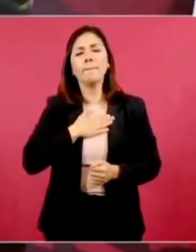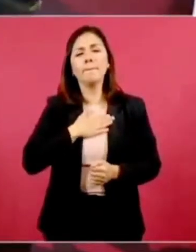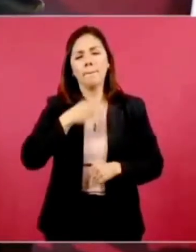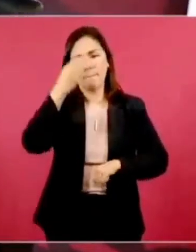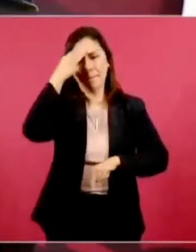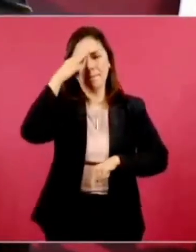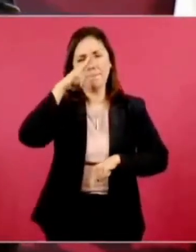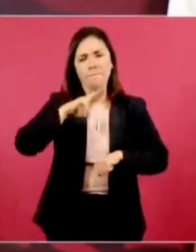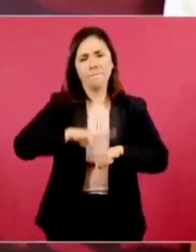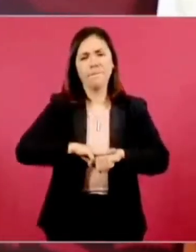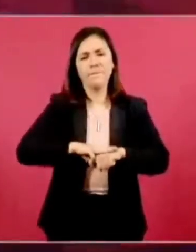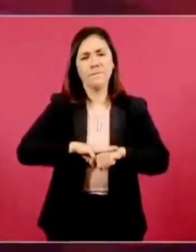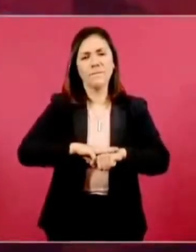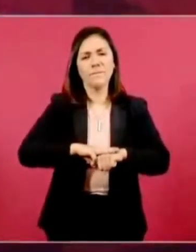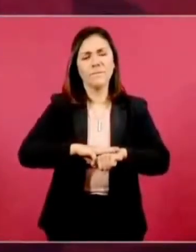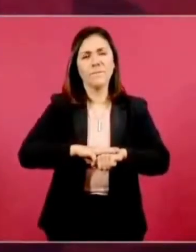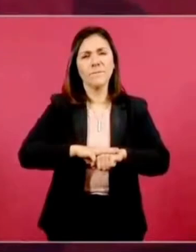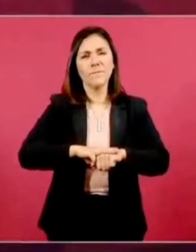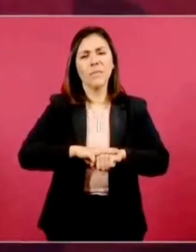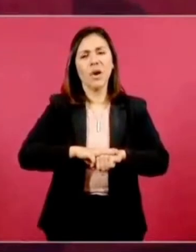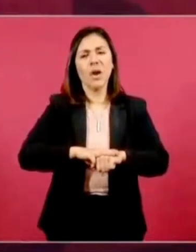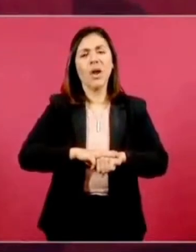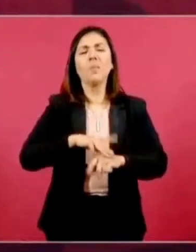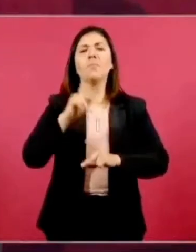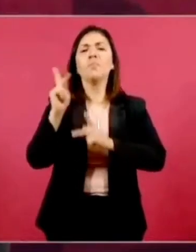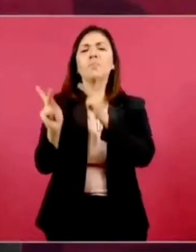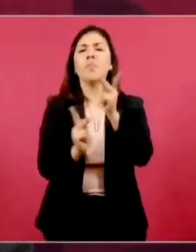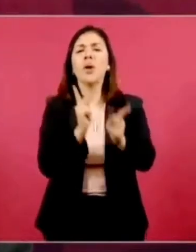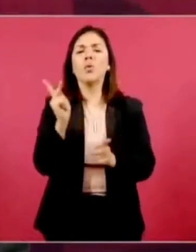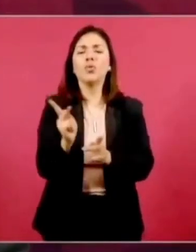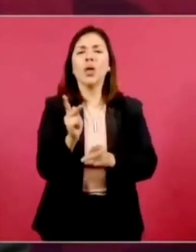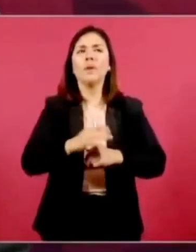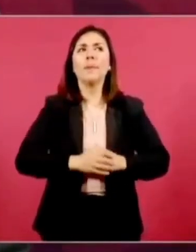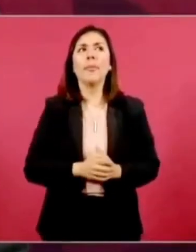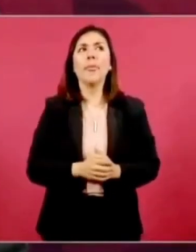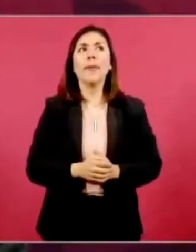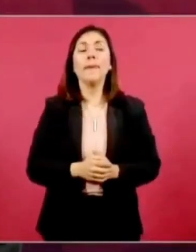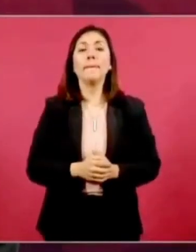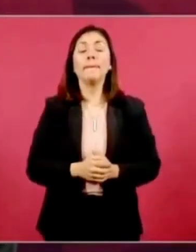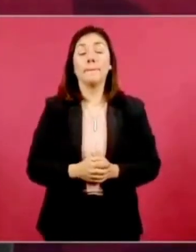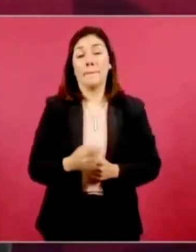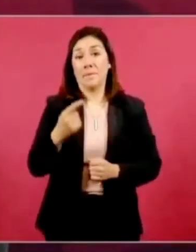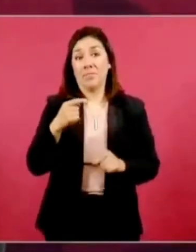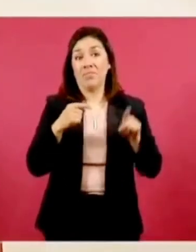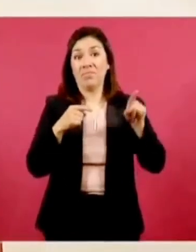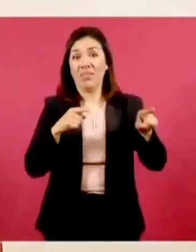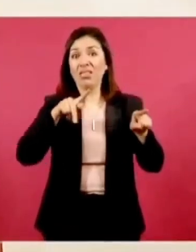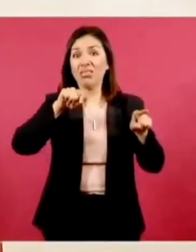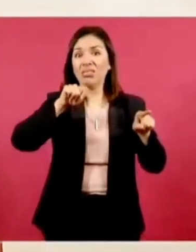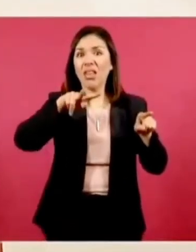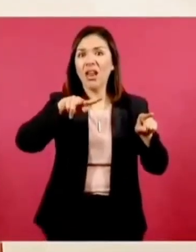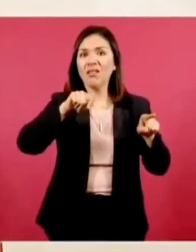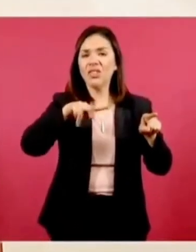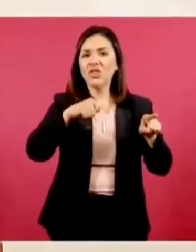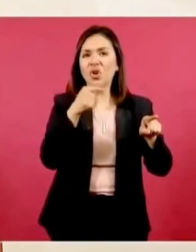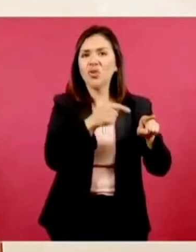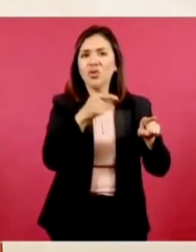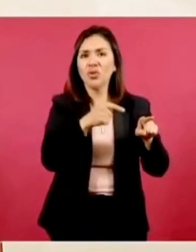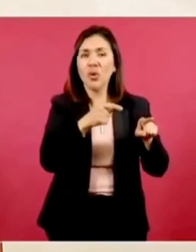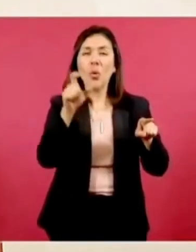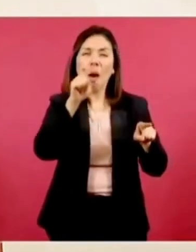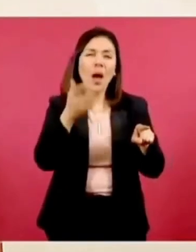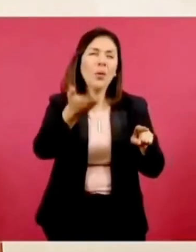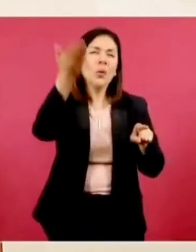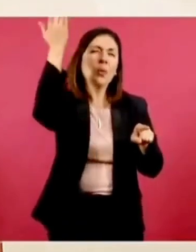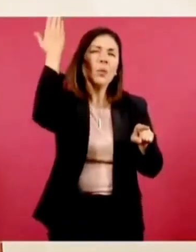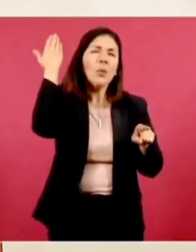le llegaron a preguntar sobre los efectos de la televisión en aquel entonces,